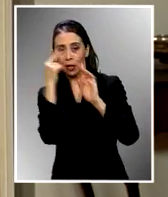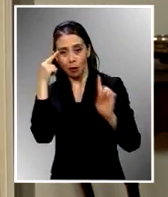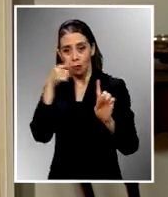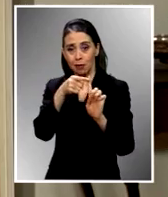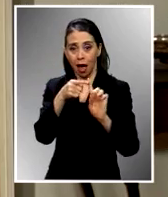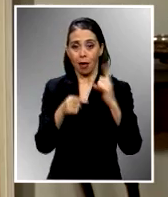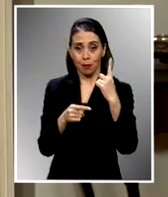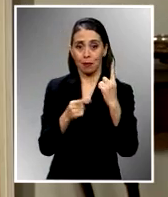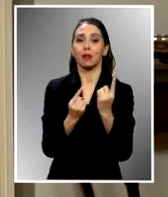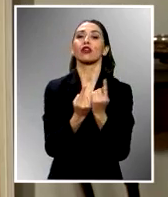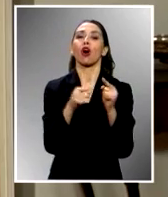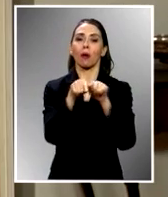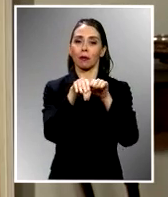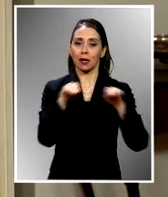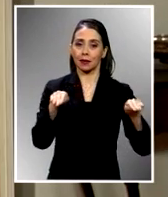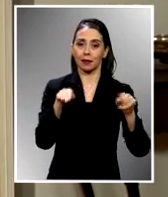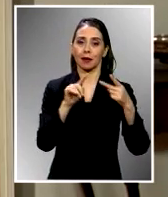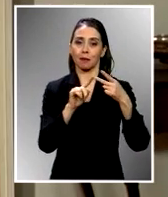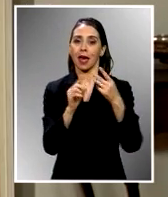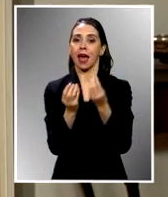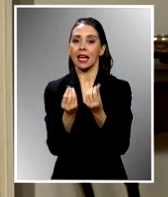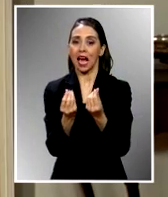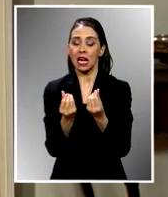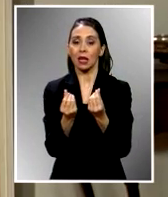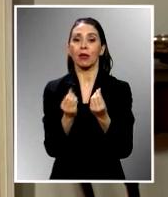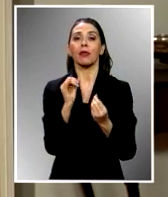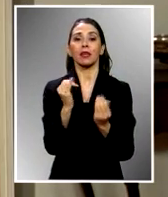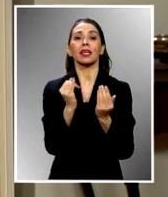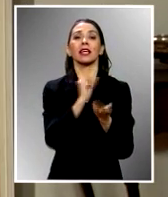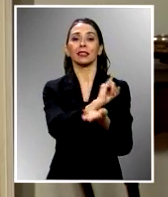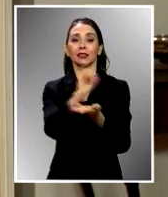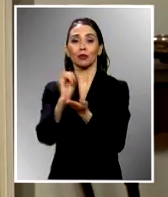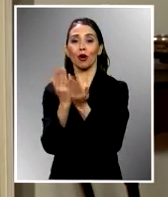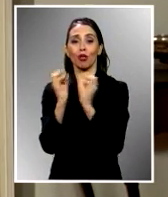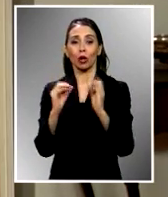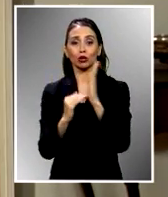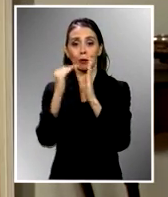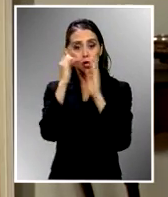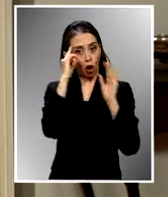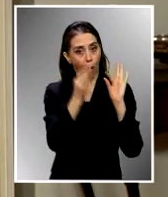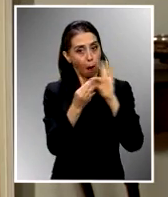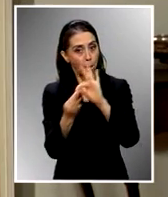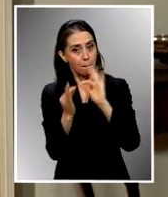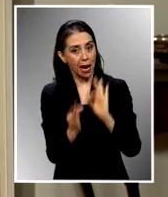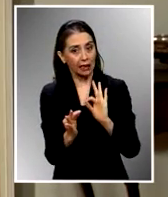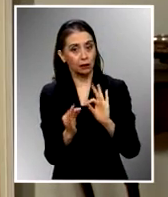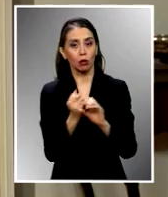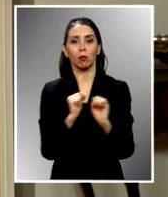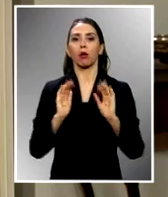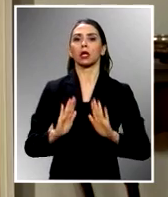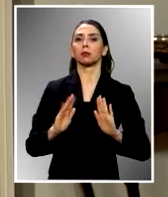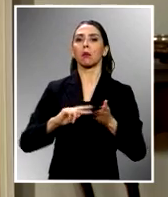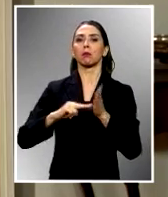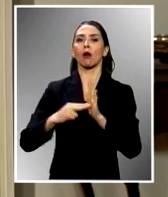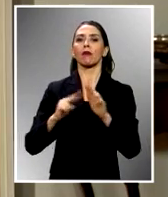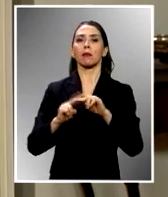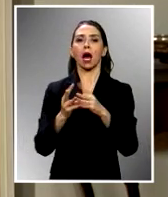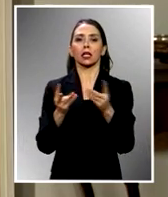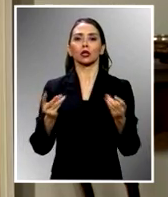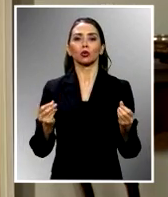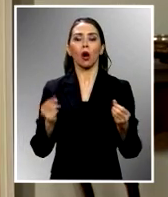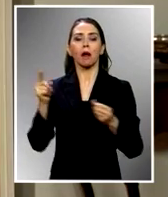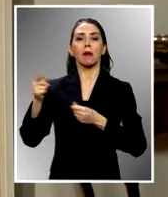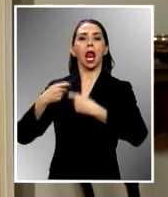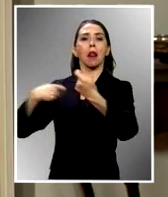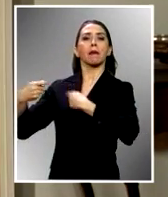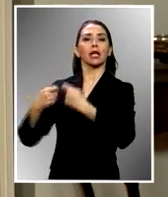equidad la calidad y la pertinencia de los establecimientos de educación superior no podemos esperar que los problemas sean resuelto solo por